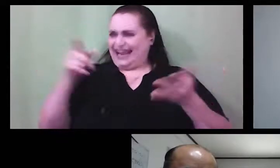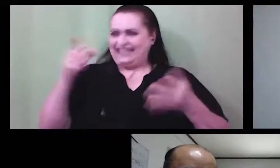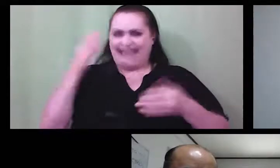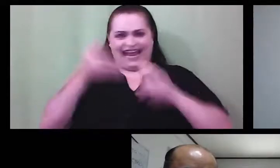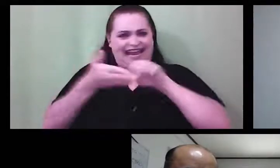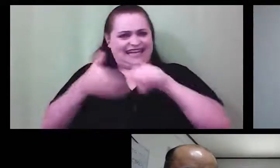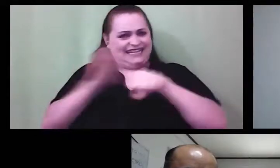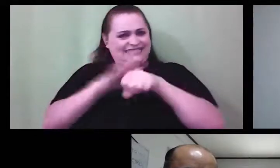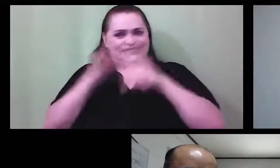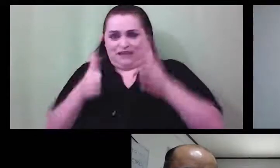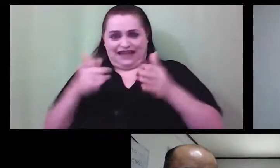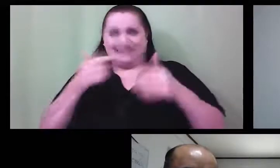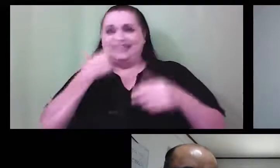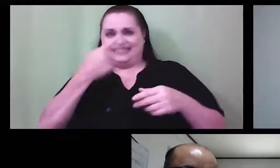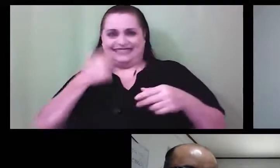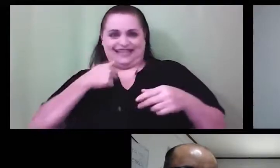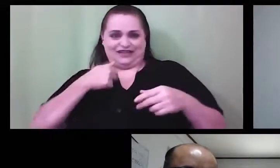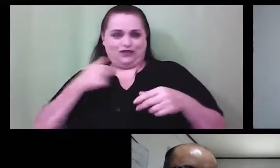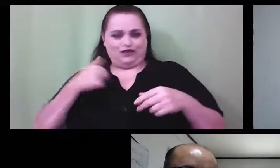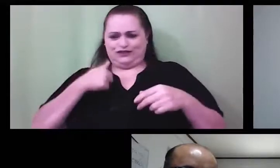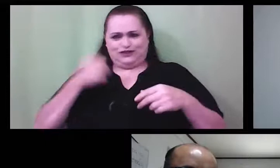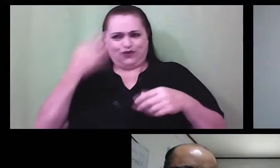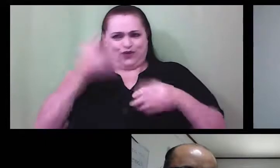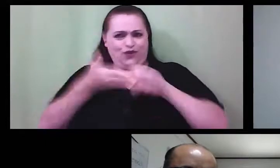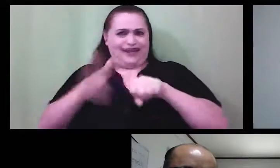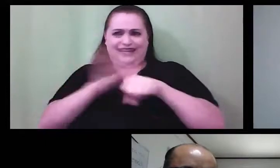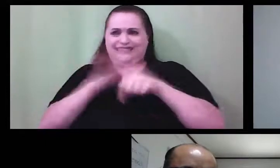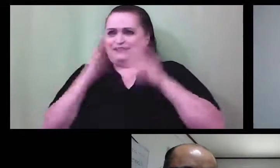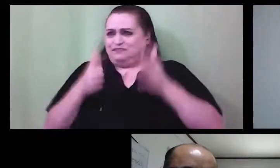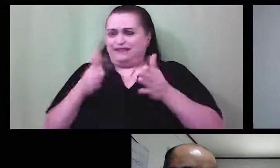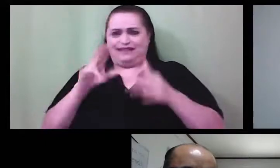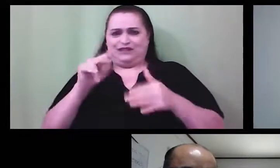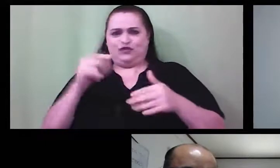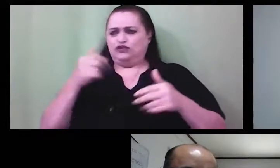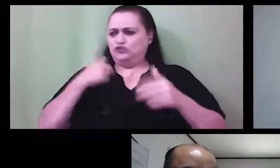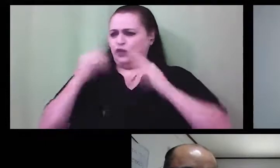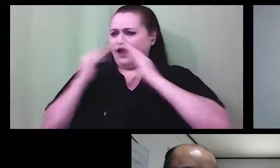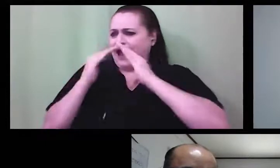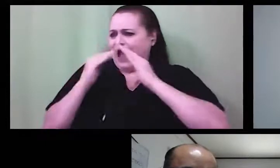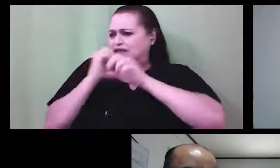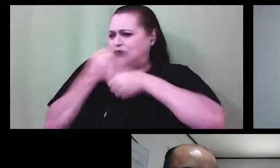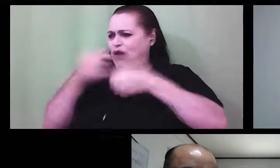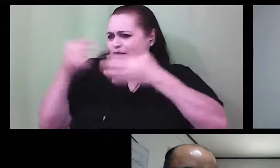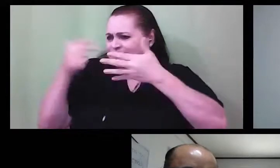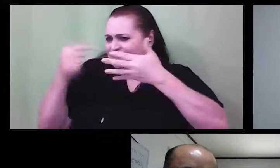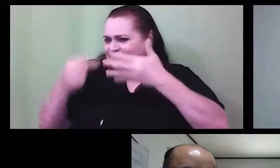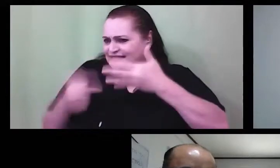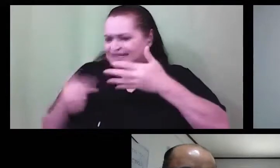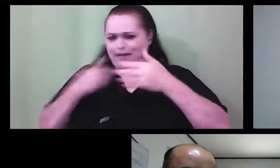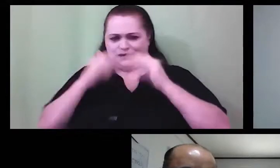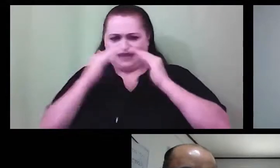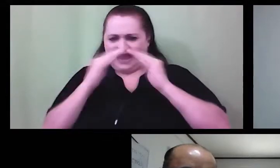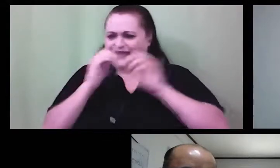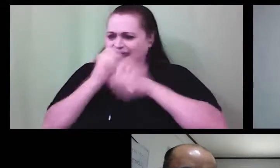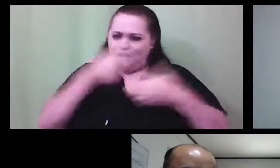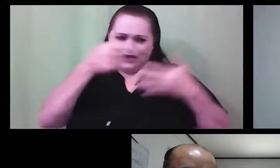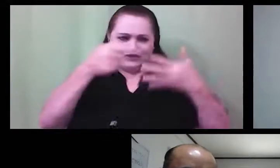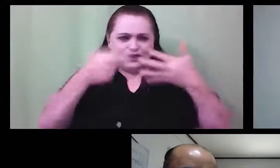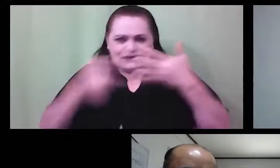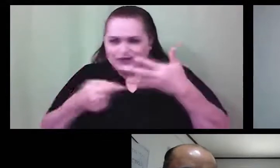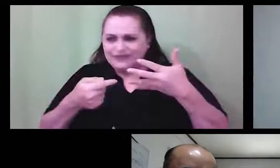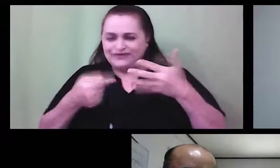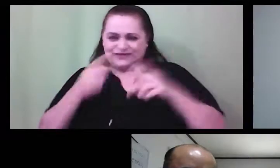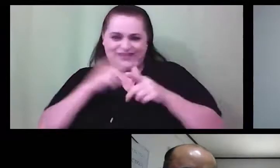experta, decía esta mamá. Yo no, ¿verdad? Yo le decía, yo en la casa lo hago así, yo en la casa lo hago así, ¿verdad? Y